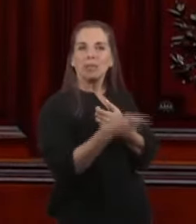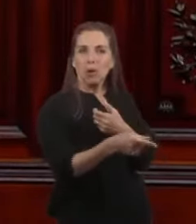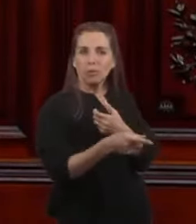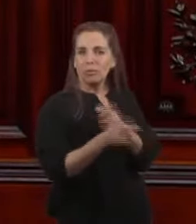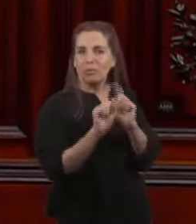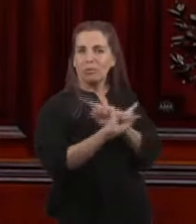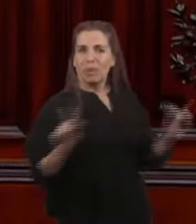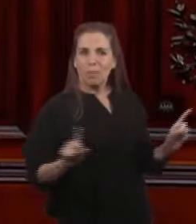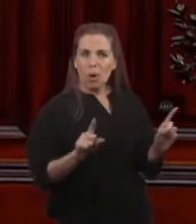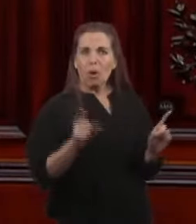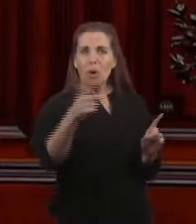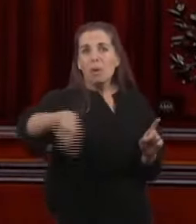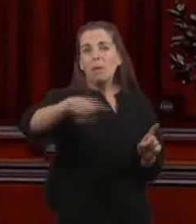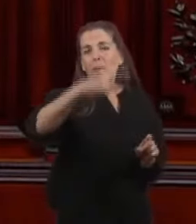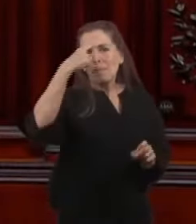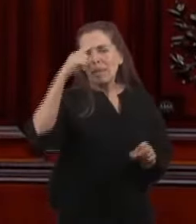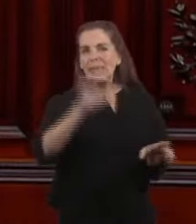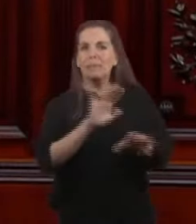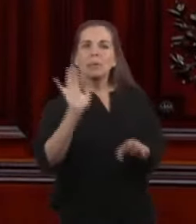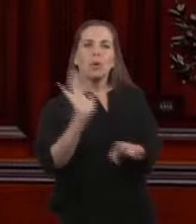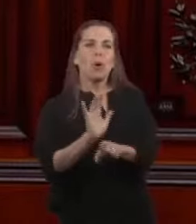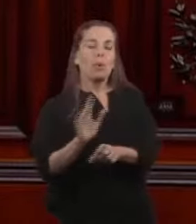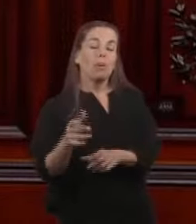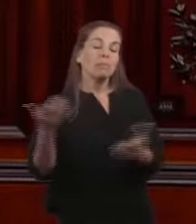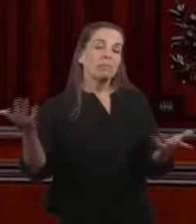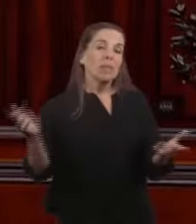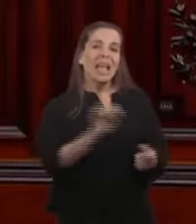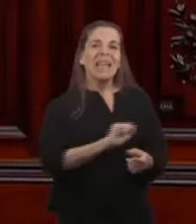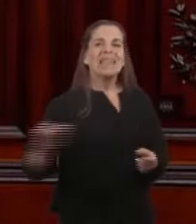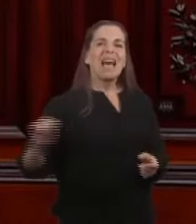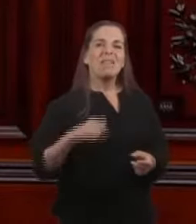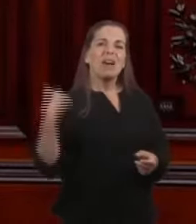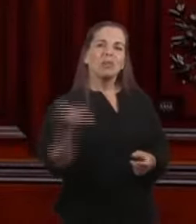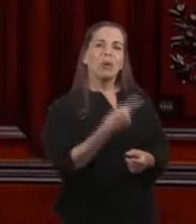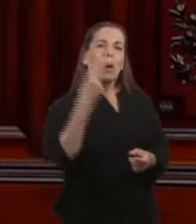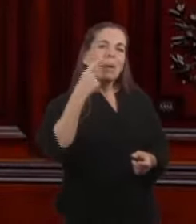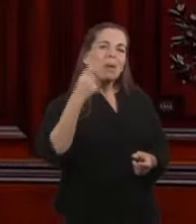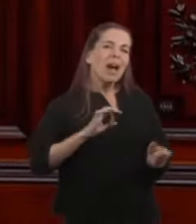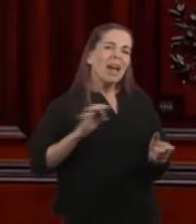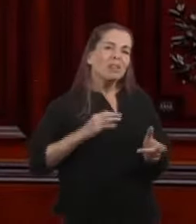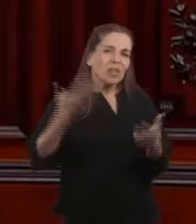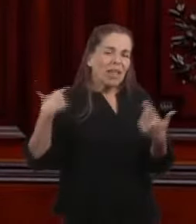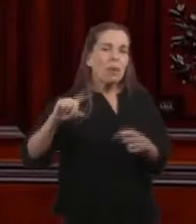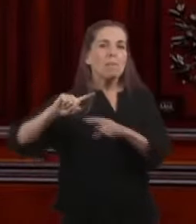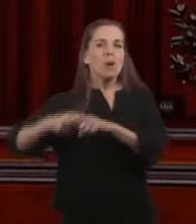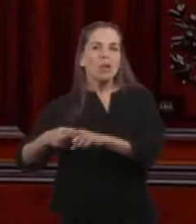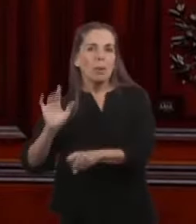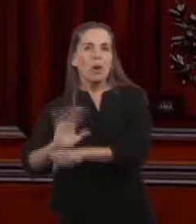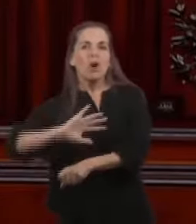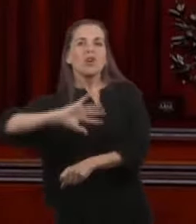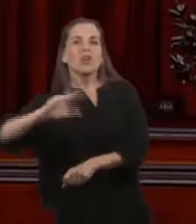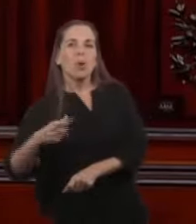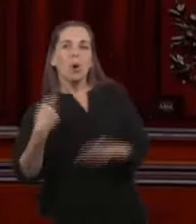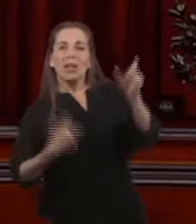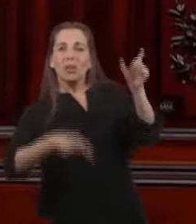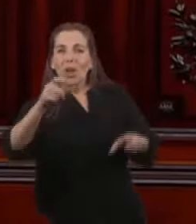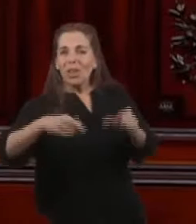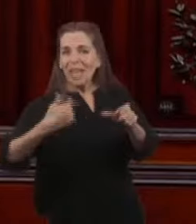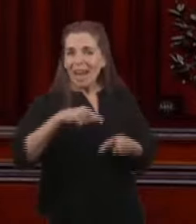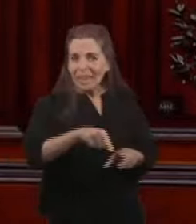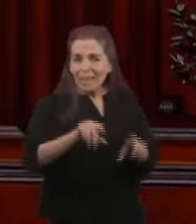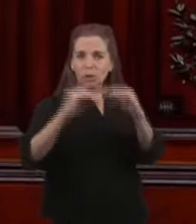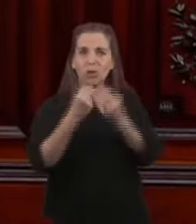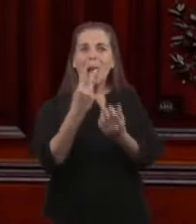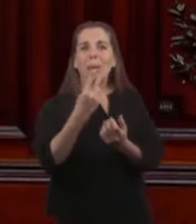para que tomen dimensión de la estafa que hemos vivido la política le ha robado a los argentinos cerca de 25000 millones de